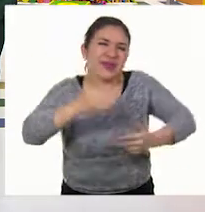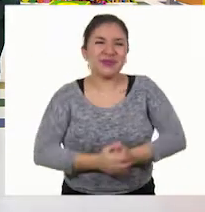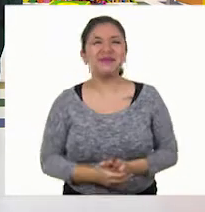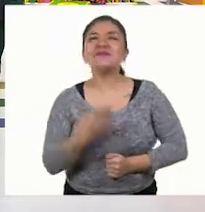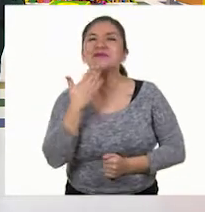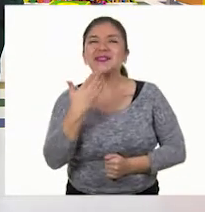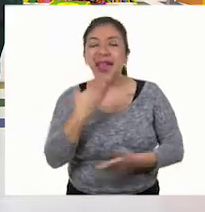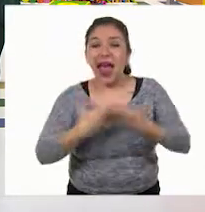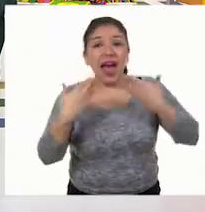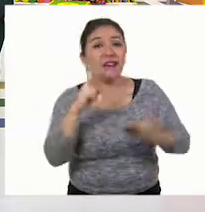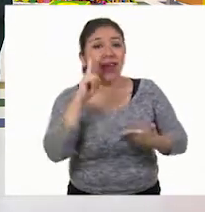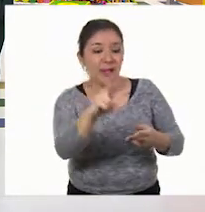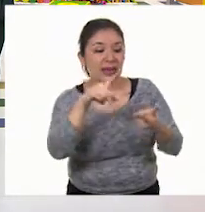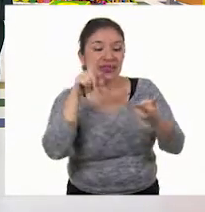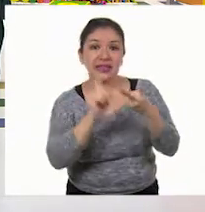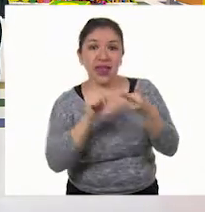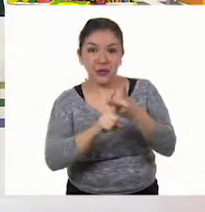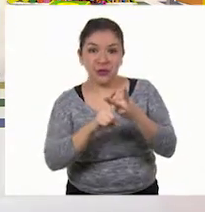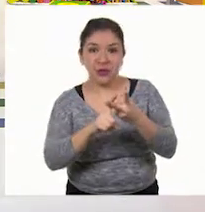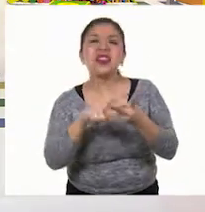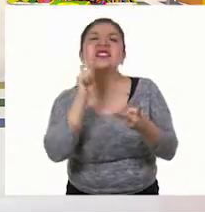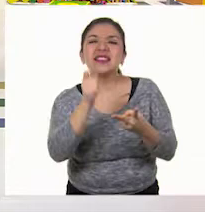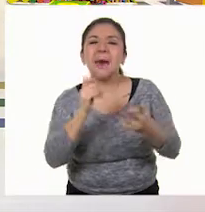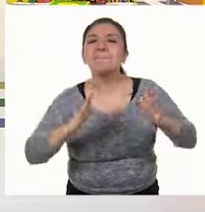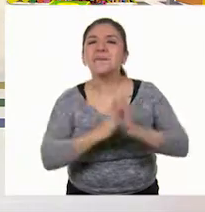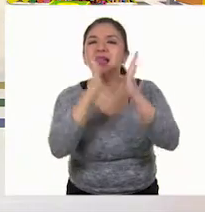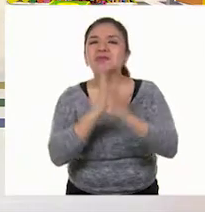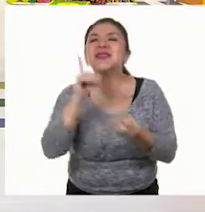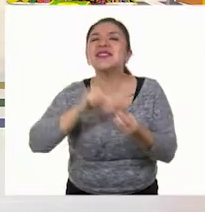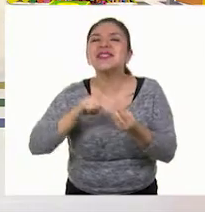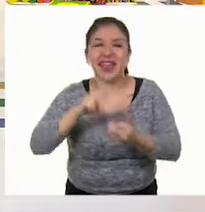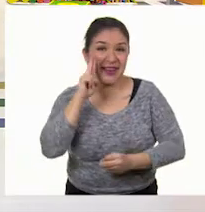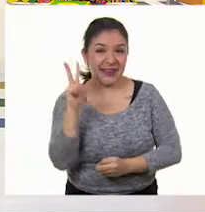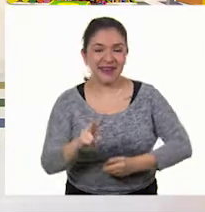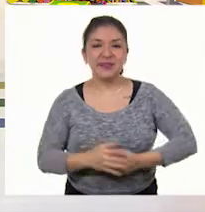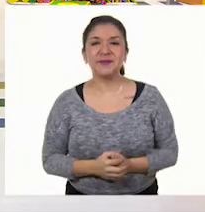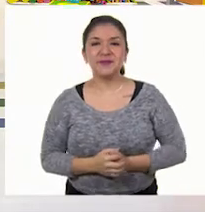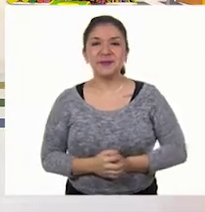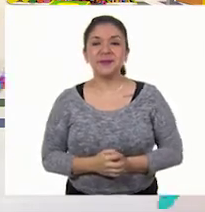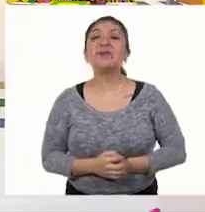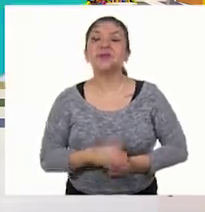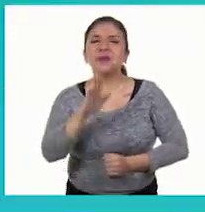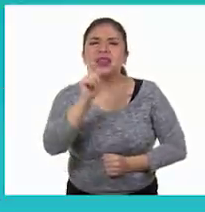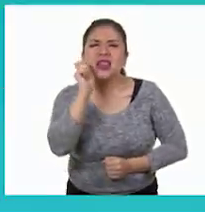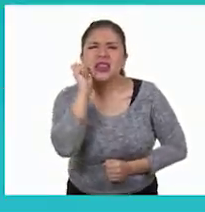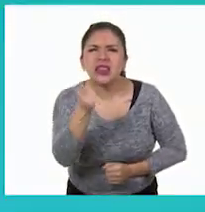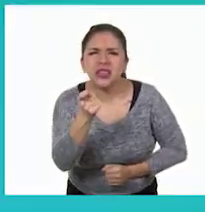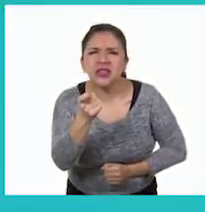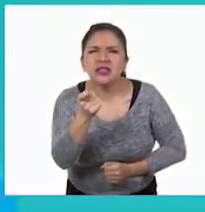bien. Ok, veamos ahora la siguiente participación. Muy bien. La siguiente participación es